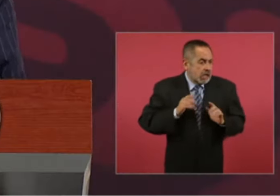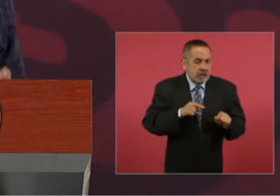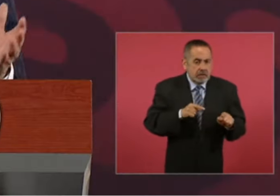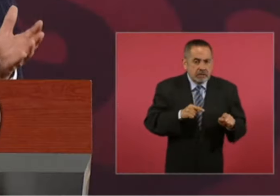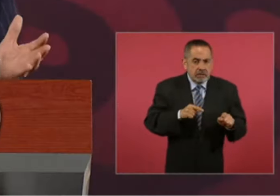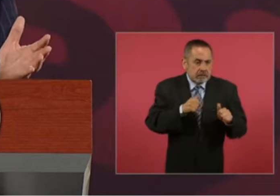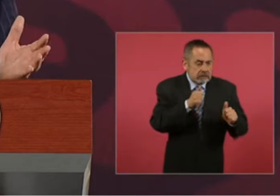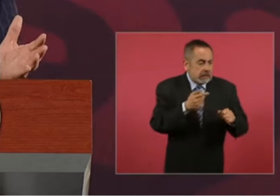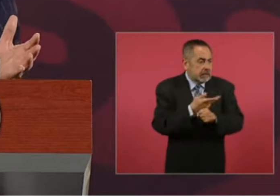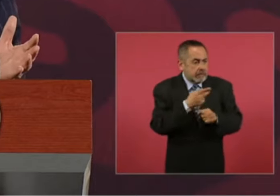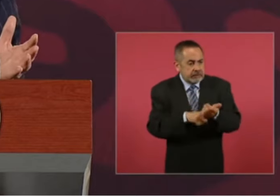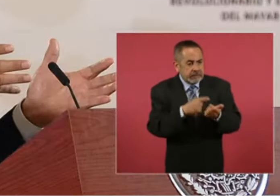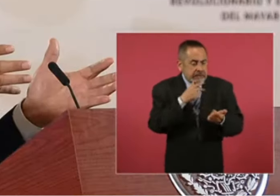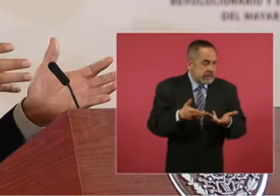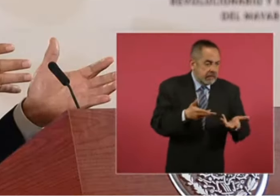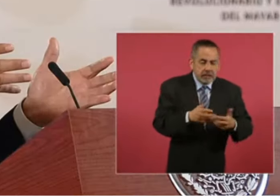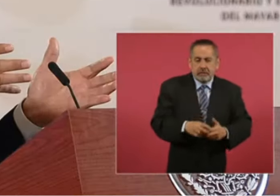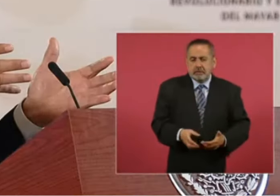atenta, ¿no?